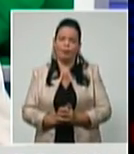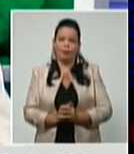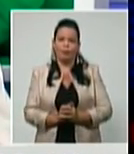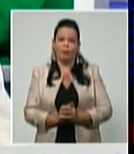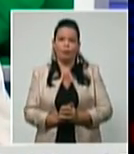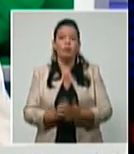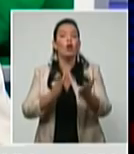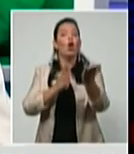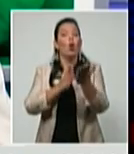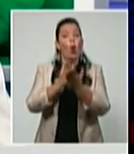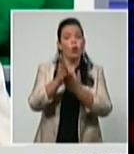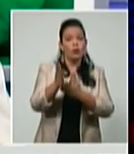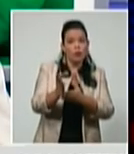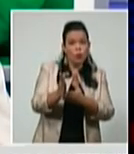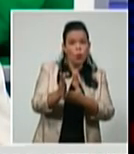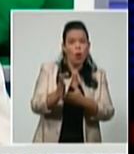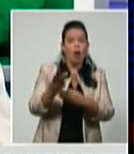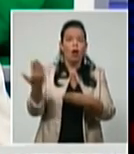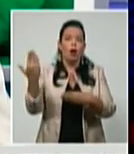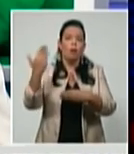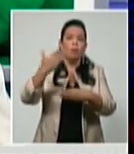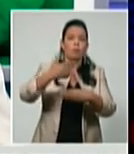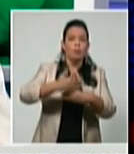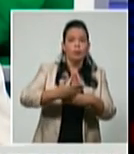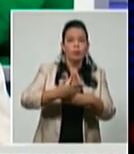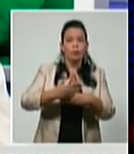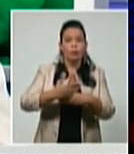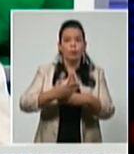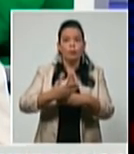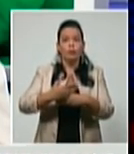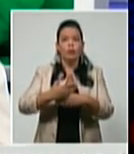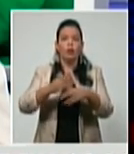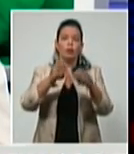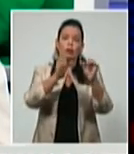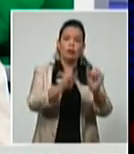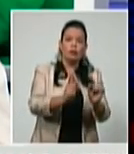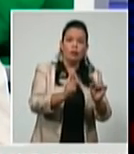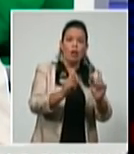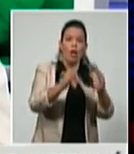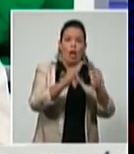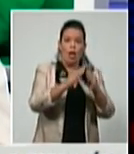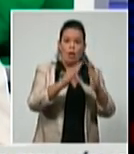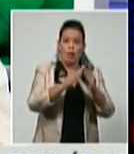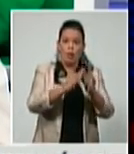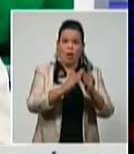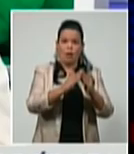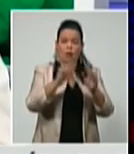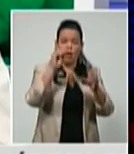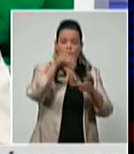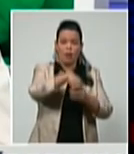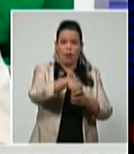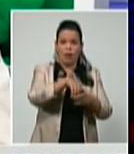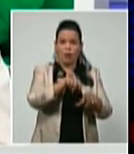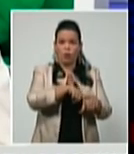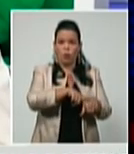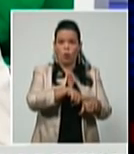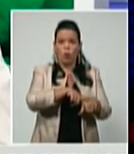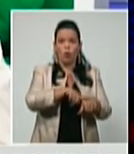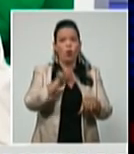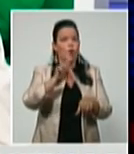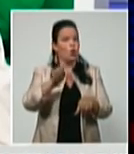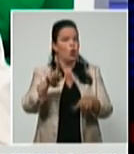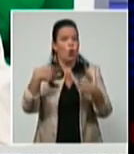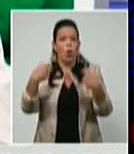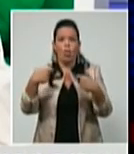limitación de movimiento en el lugar donde van. Esa persona pudiera ser